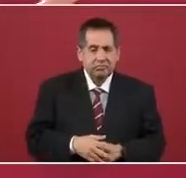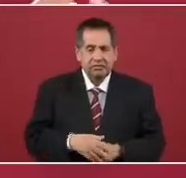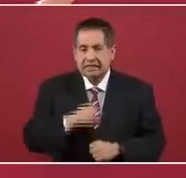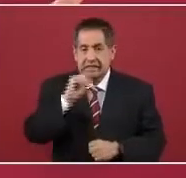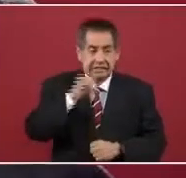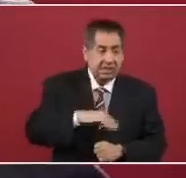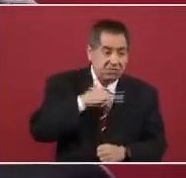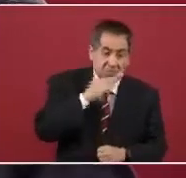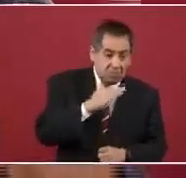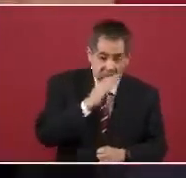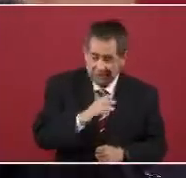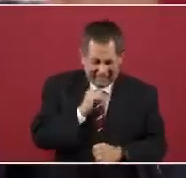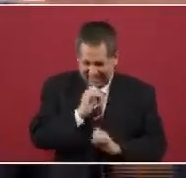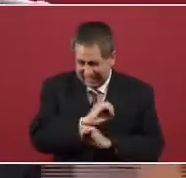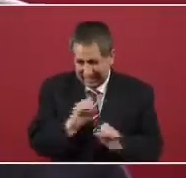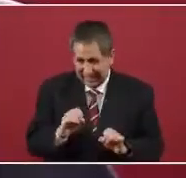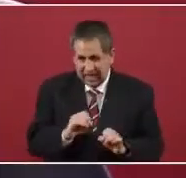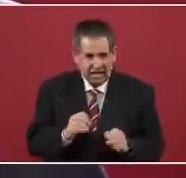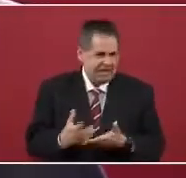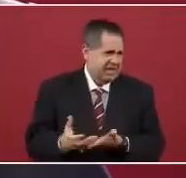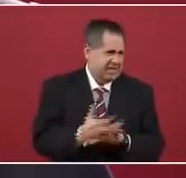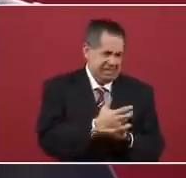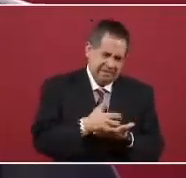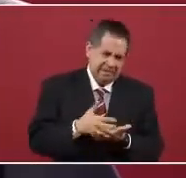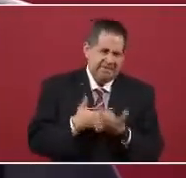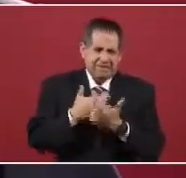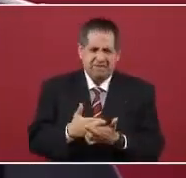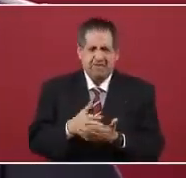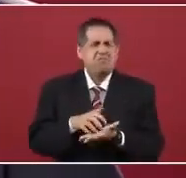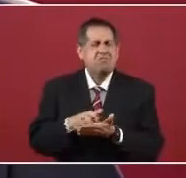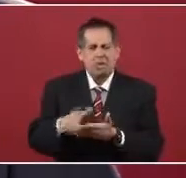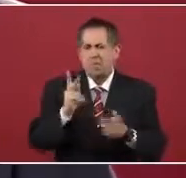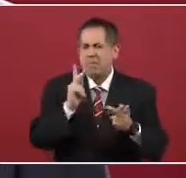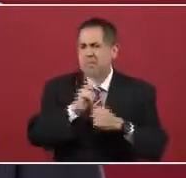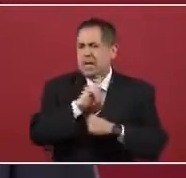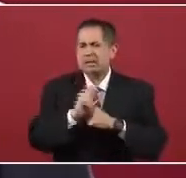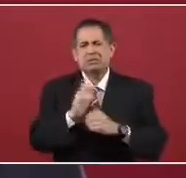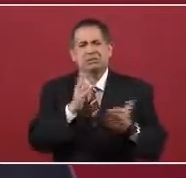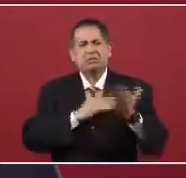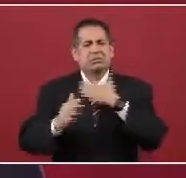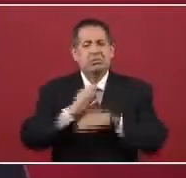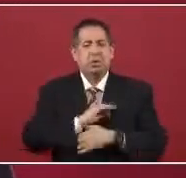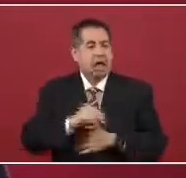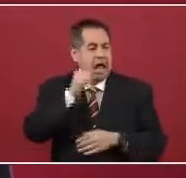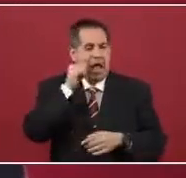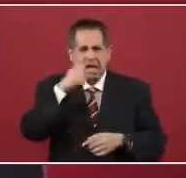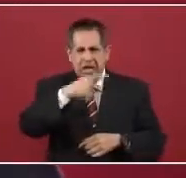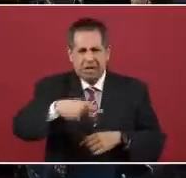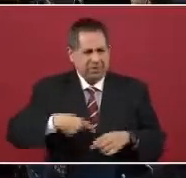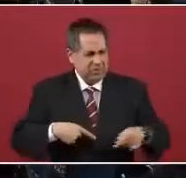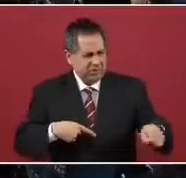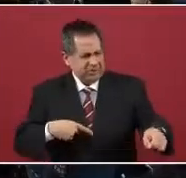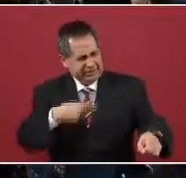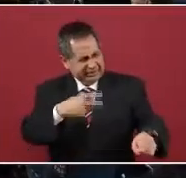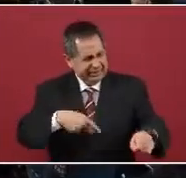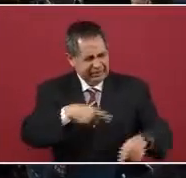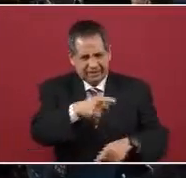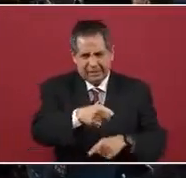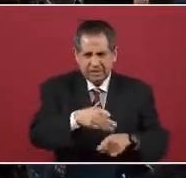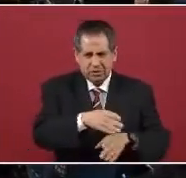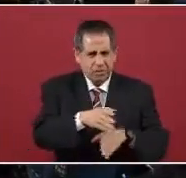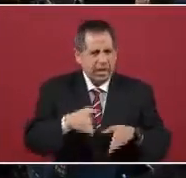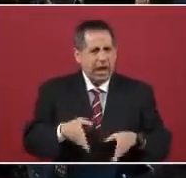corrupción va a salir el país adelante. Ayer que me preguntaste de lo del